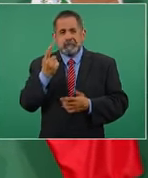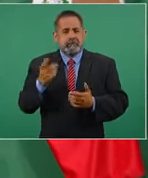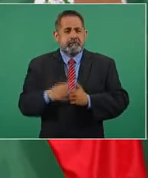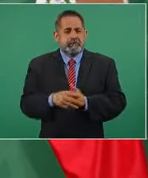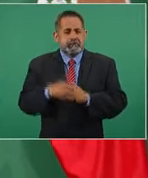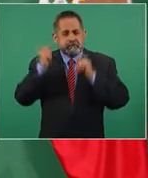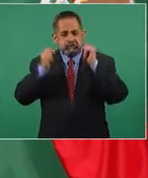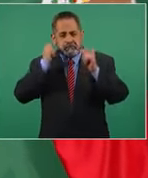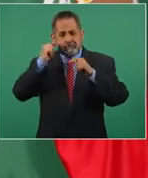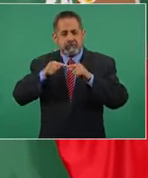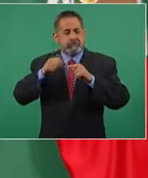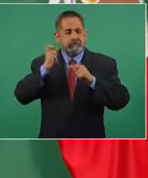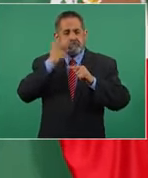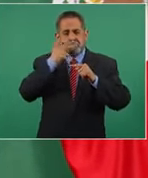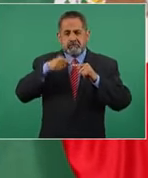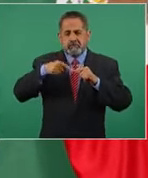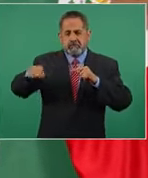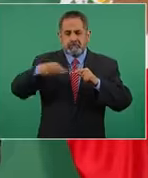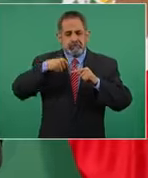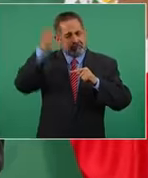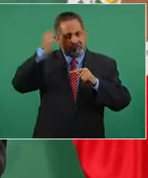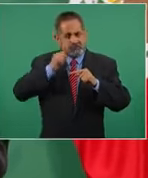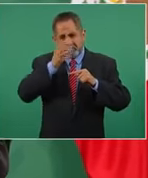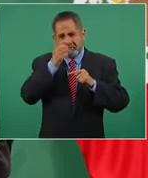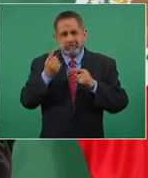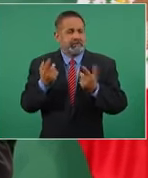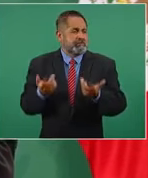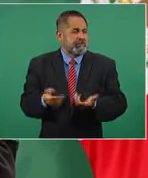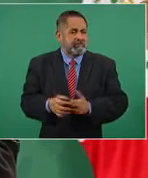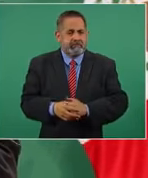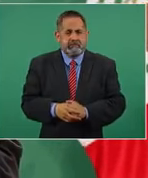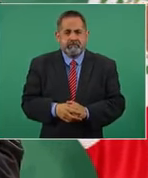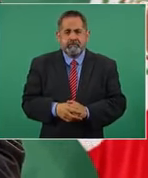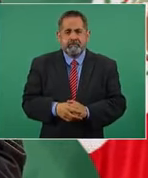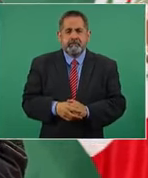tren turístico de Chihuahua a Sinaloa.